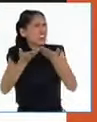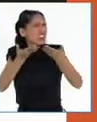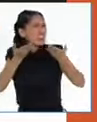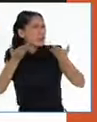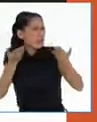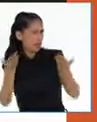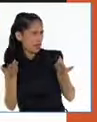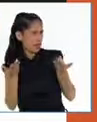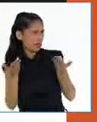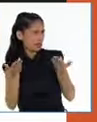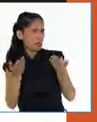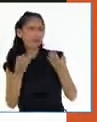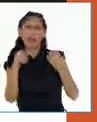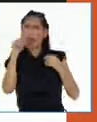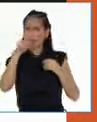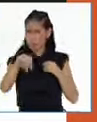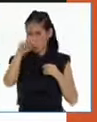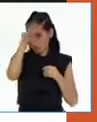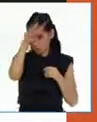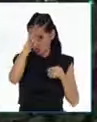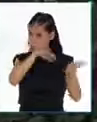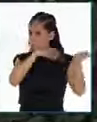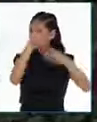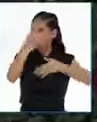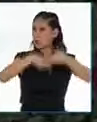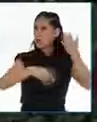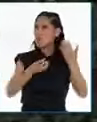¡Vamos a ser detectives!